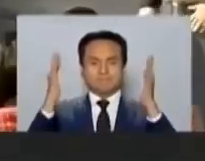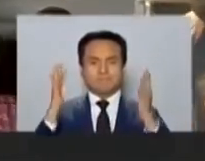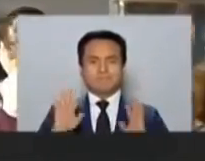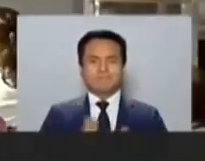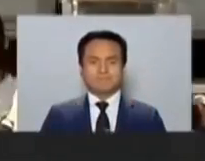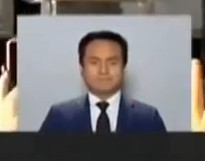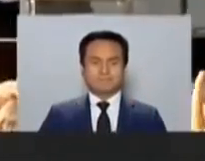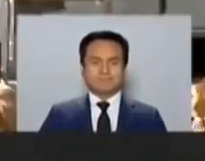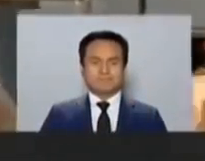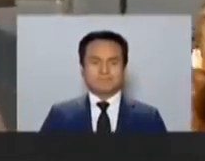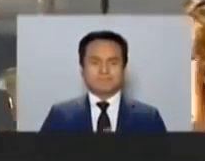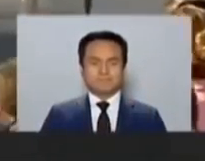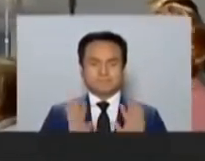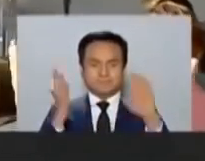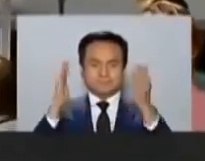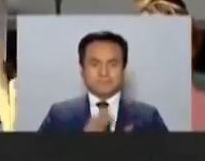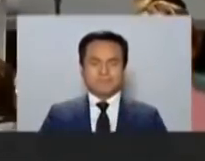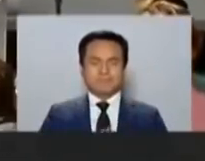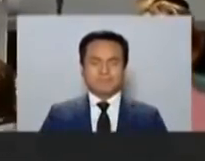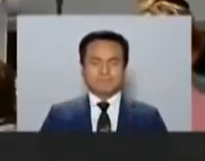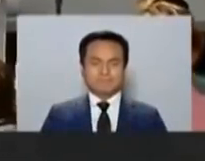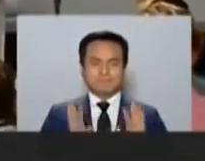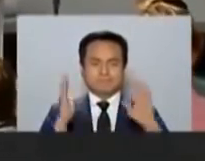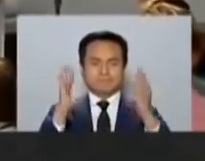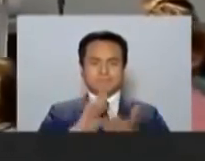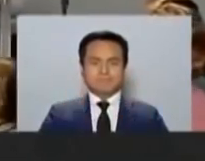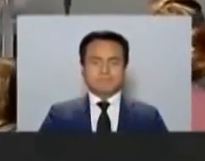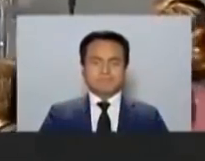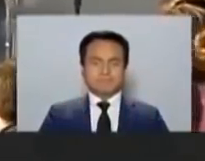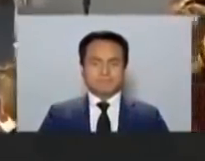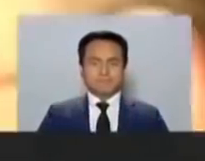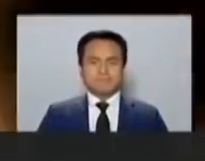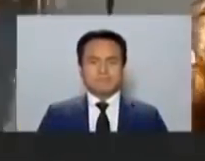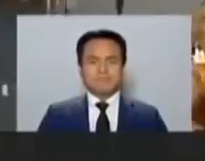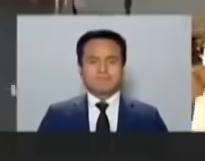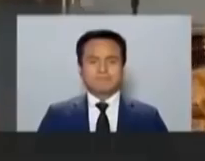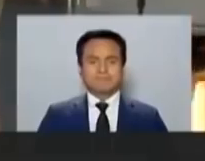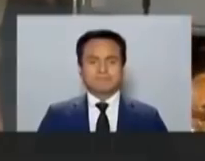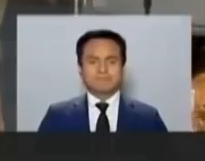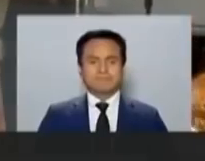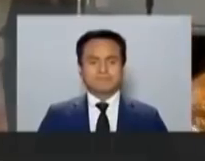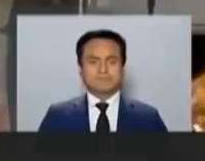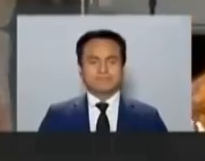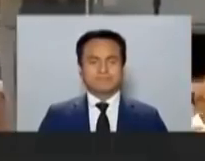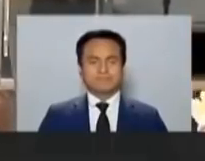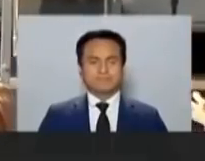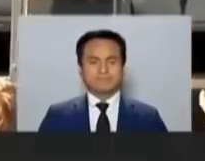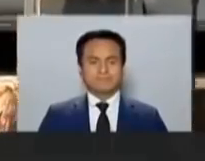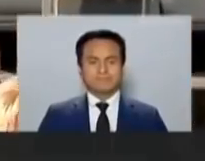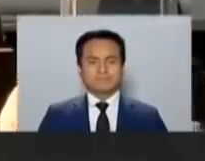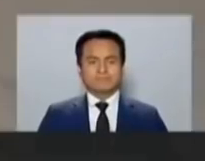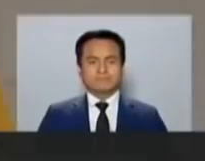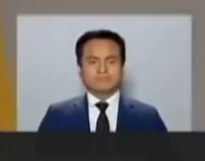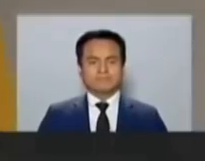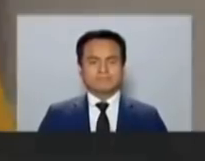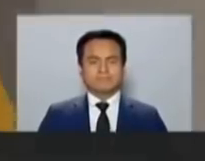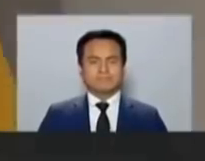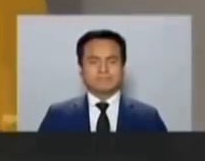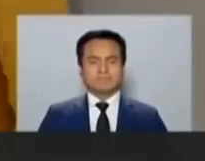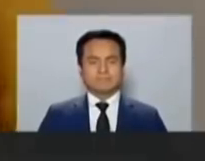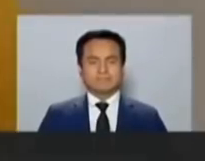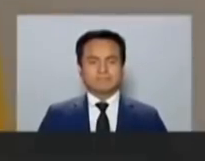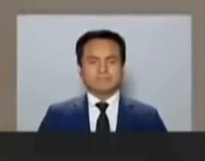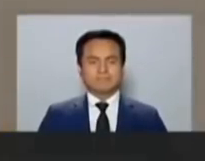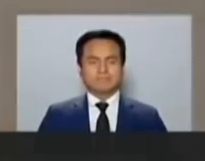sus desafíos frente al conflicto que afecta a la región de la Araucanía. En conversación con Mesa Central de Canal 13, Siches se refirió a que